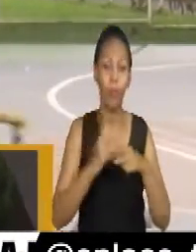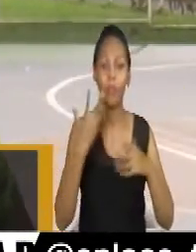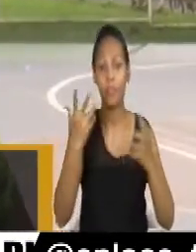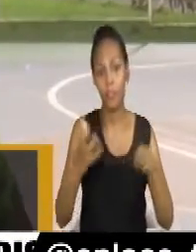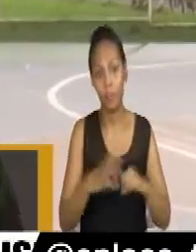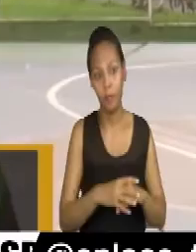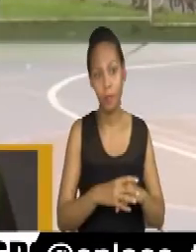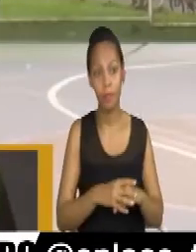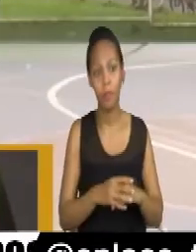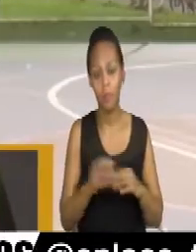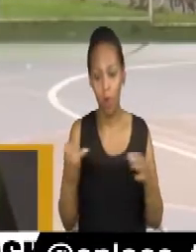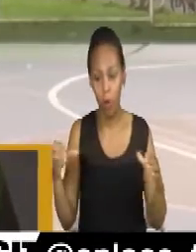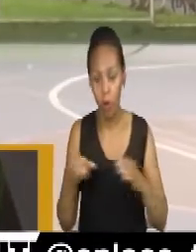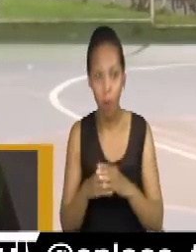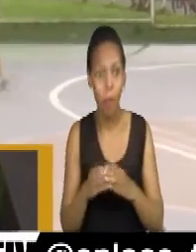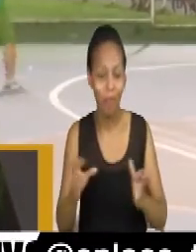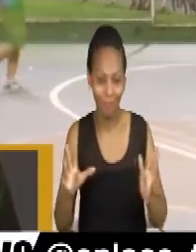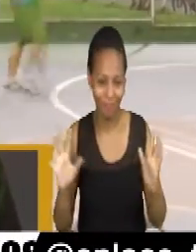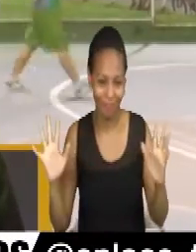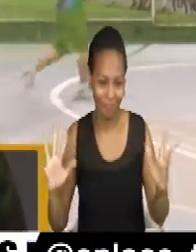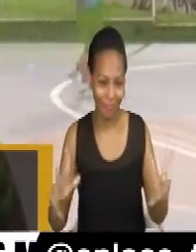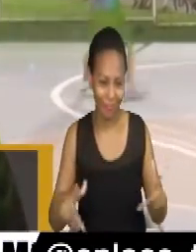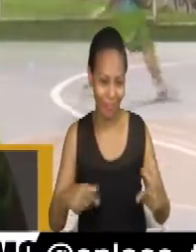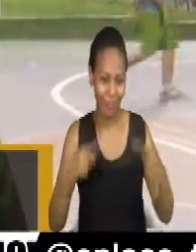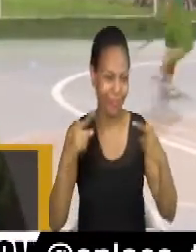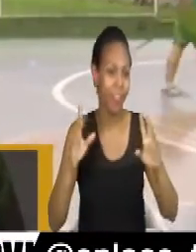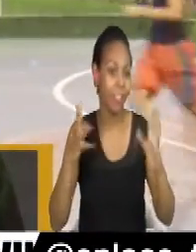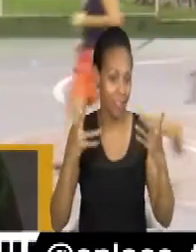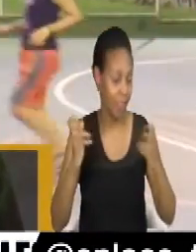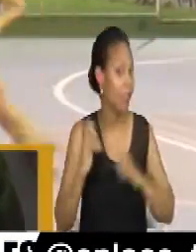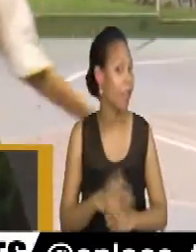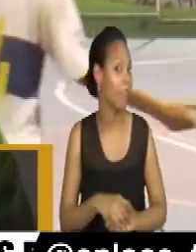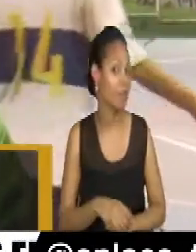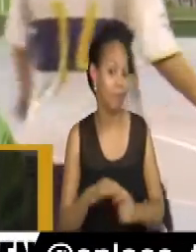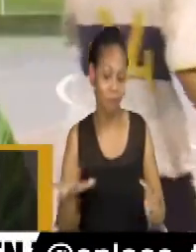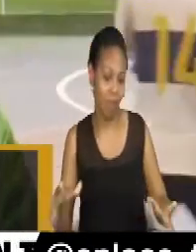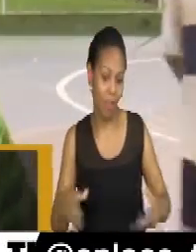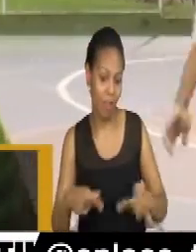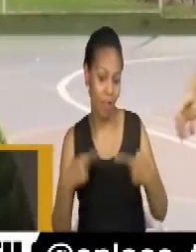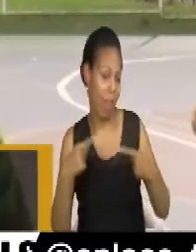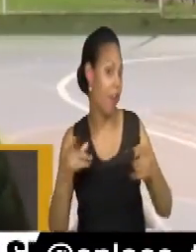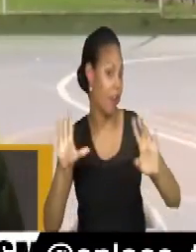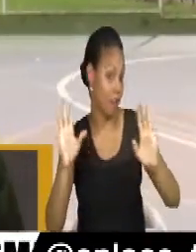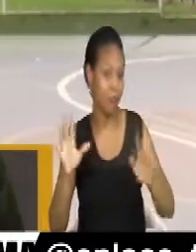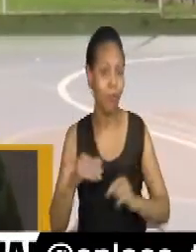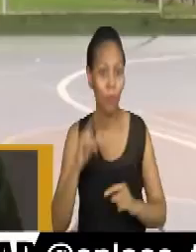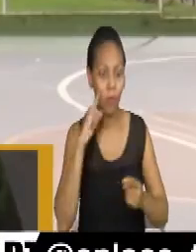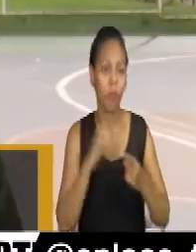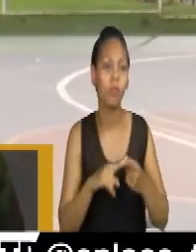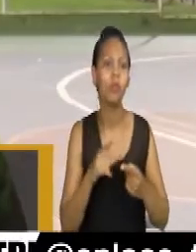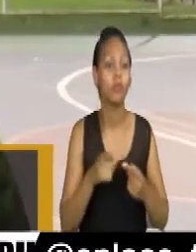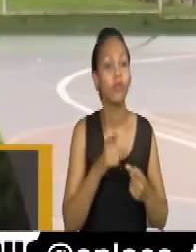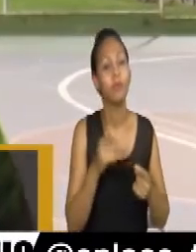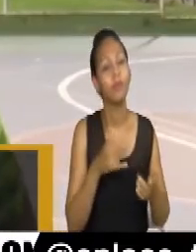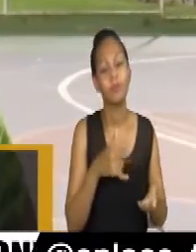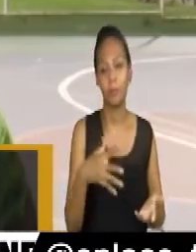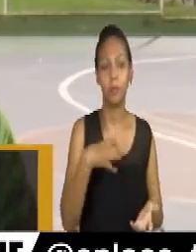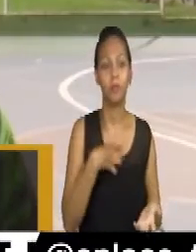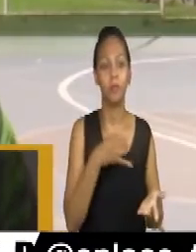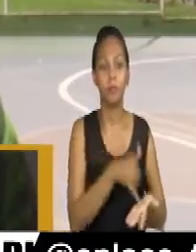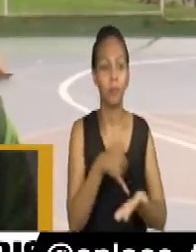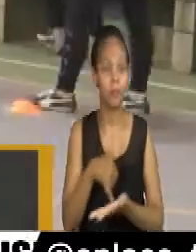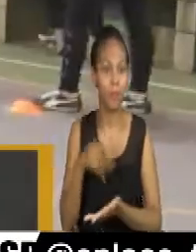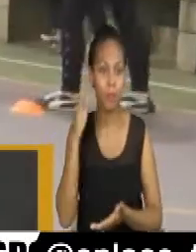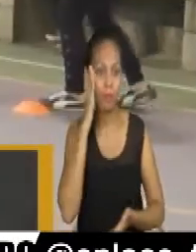llevar el equipo hasta las finales y traernos dentro del equipo, traernos los premios individuales, de pronto goleador, MVP